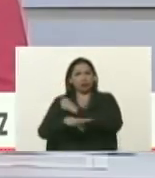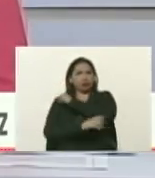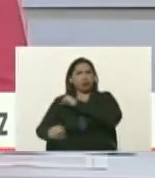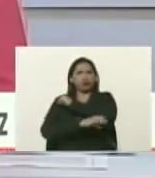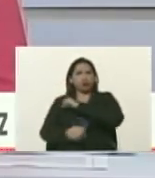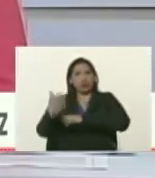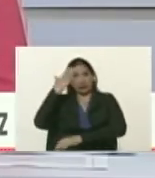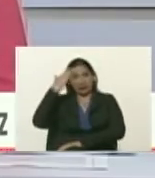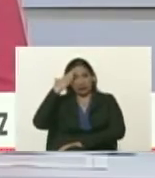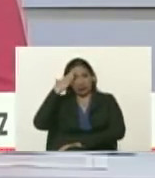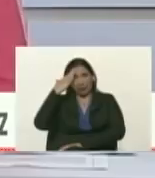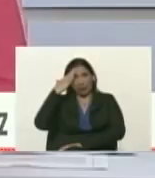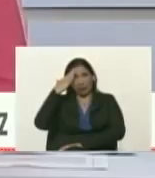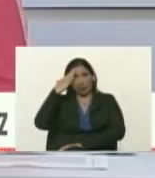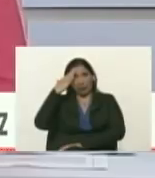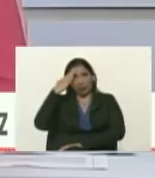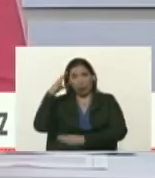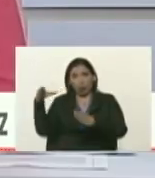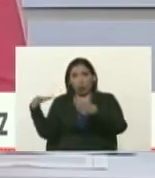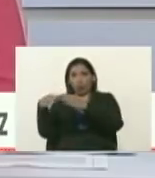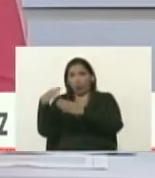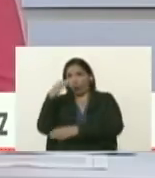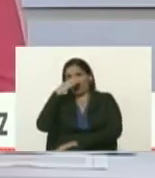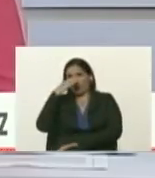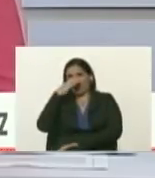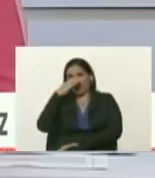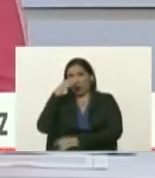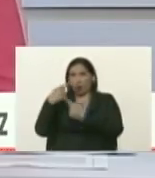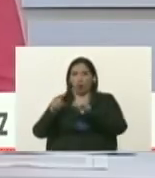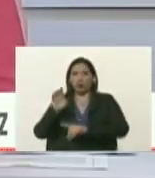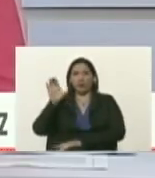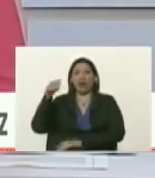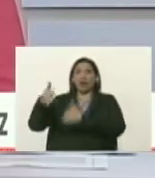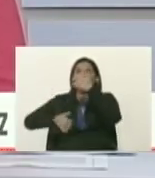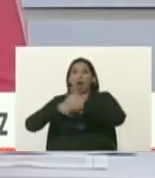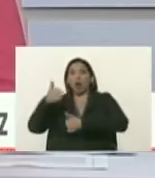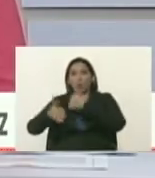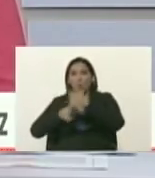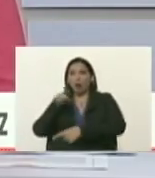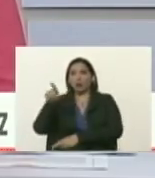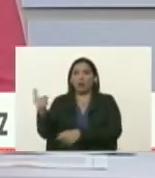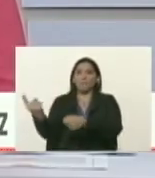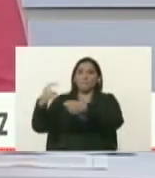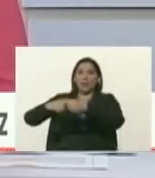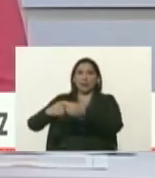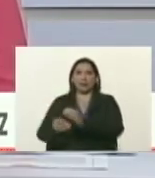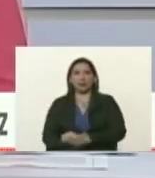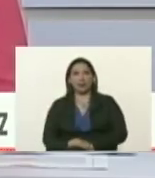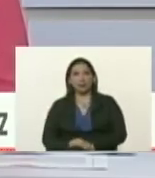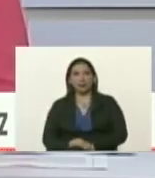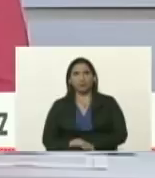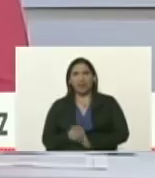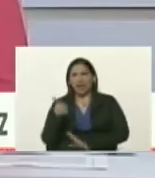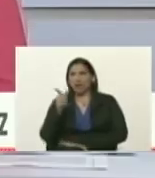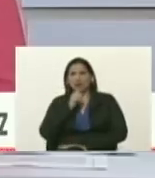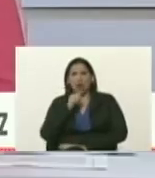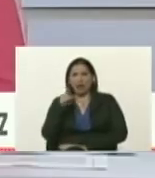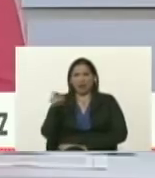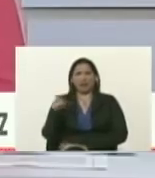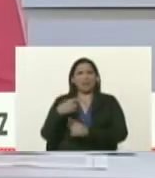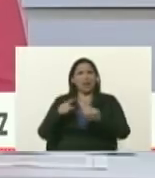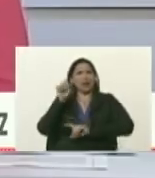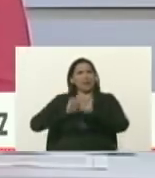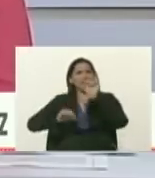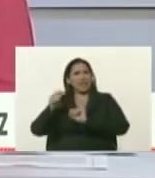la organización criminal transnacional a la cual usted pertenece. Él no está allí para defender